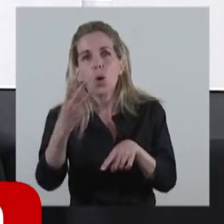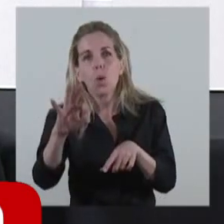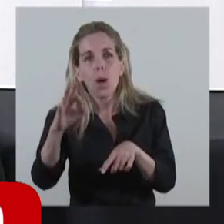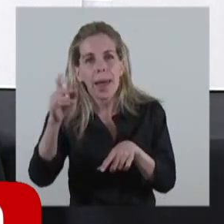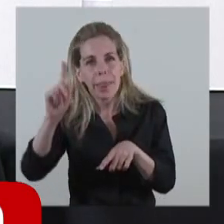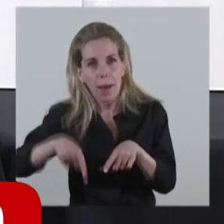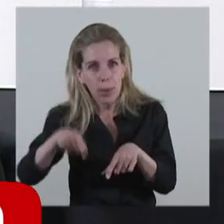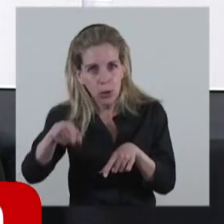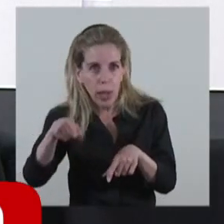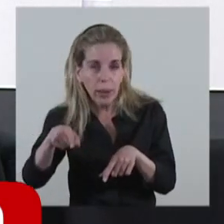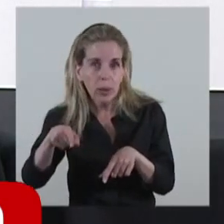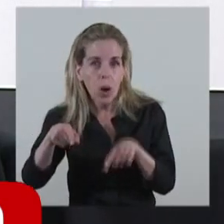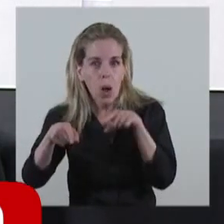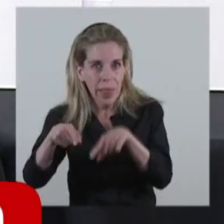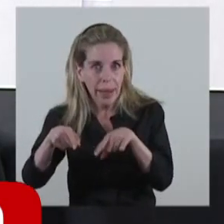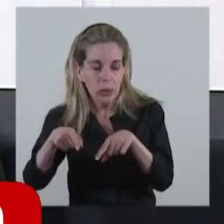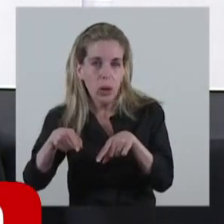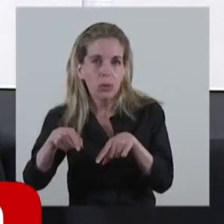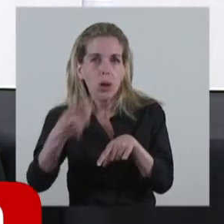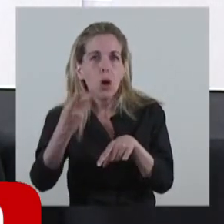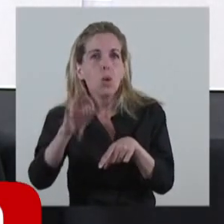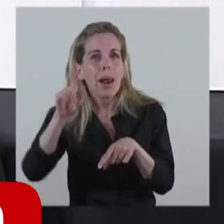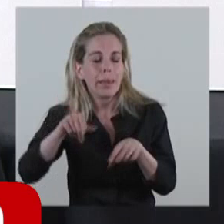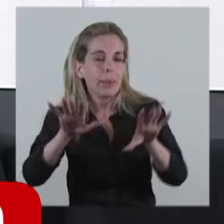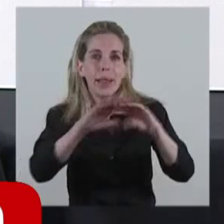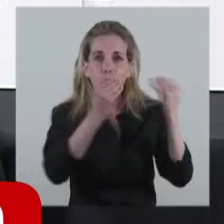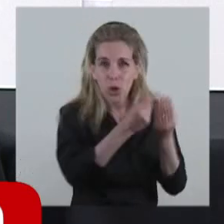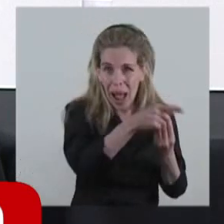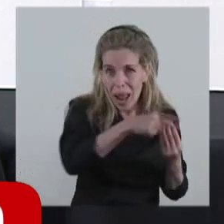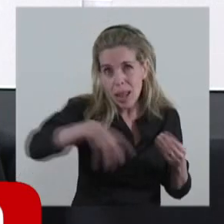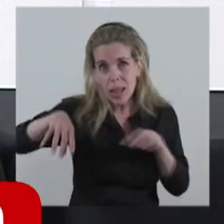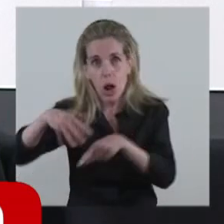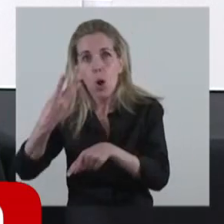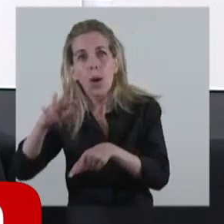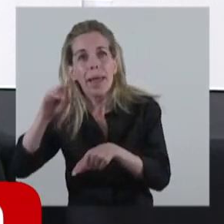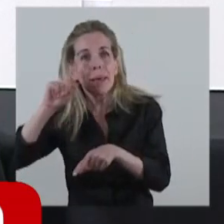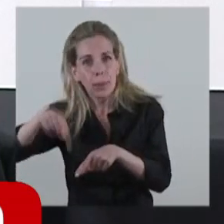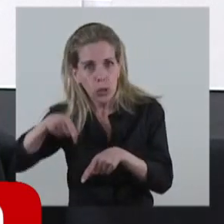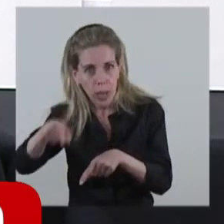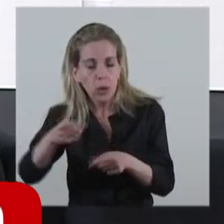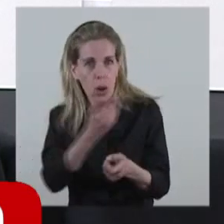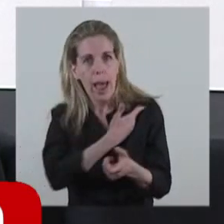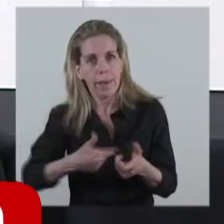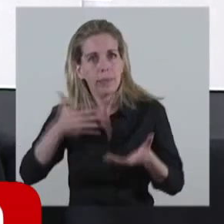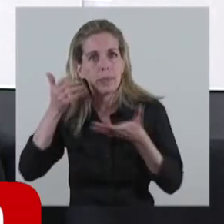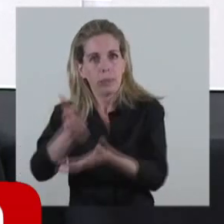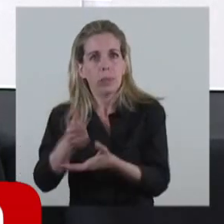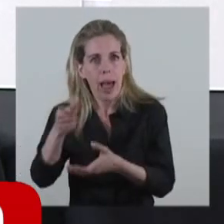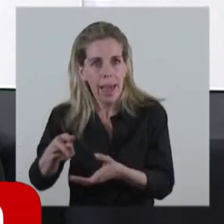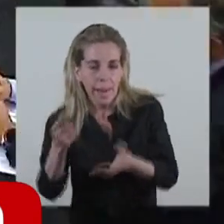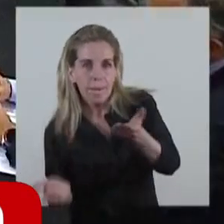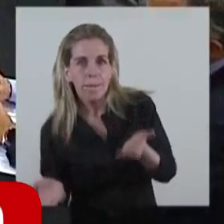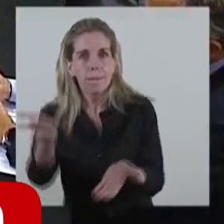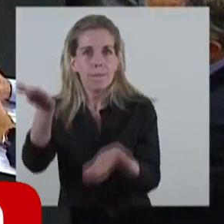40% de estos del total de productores va a recibir una compensación y que se ajusta